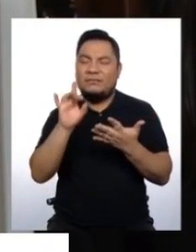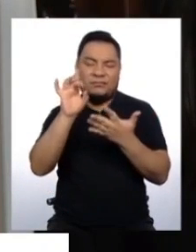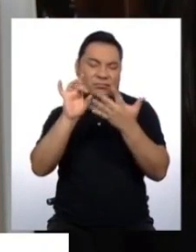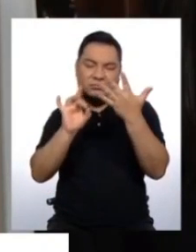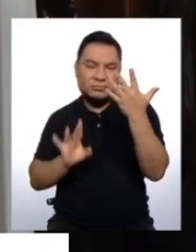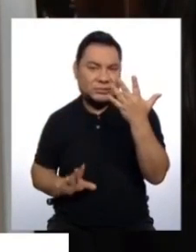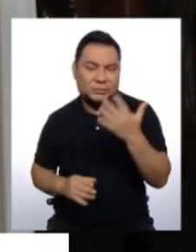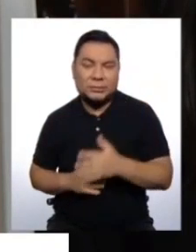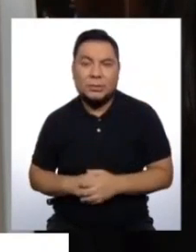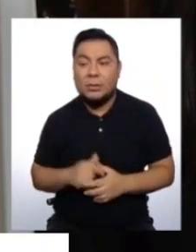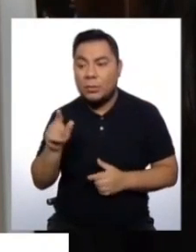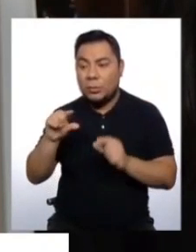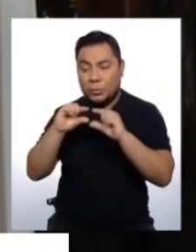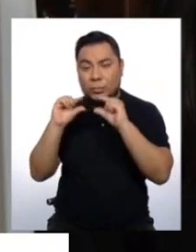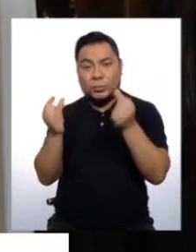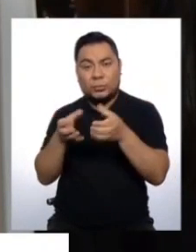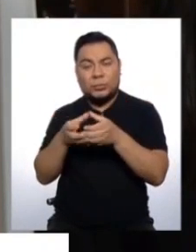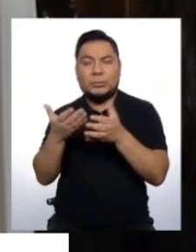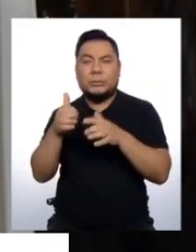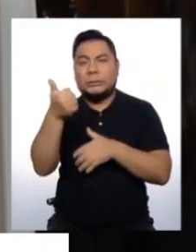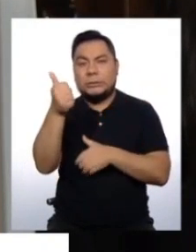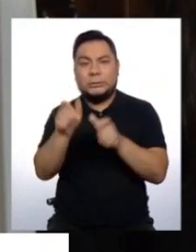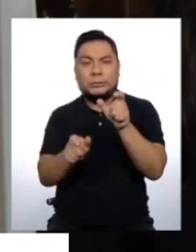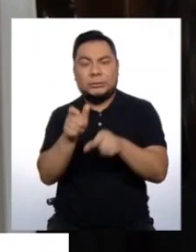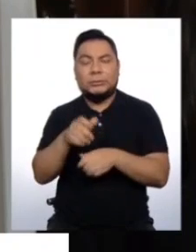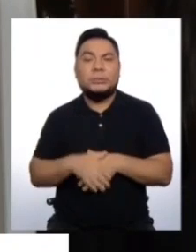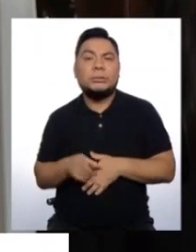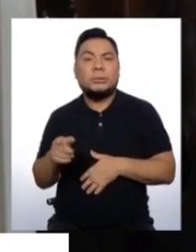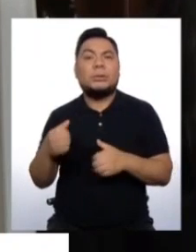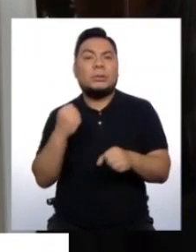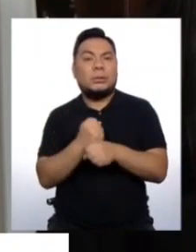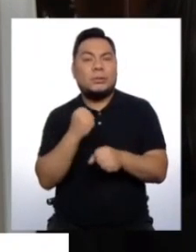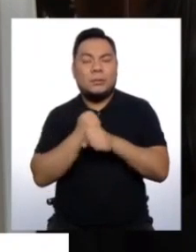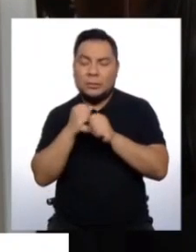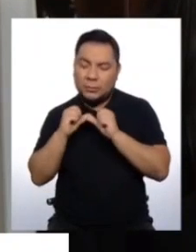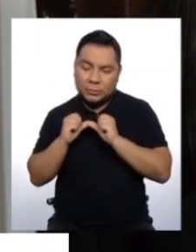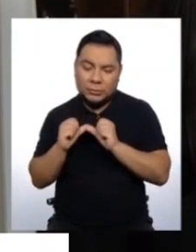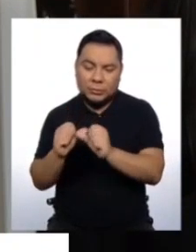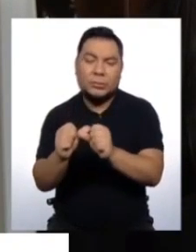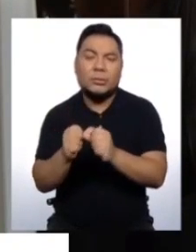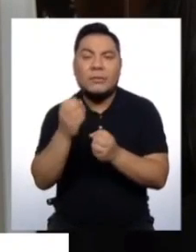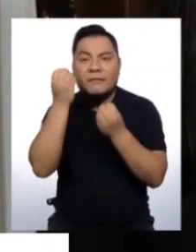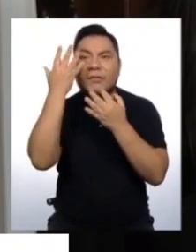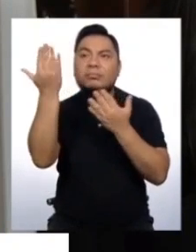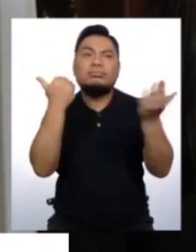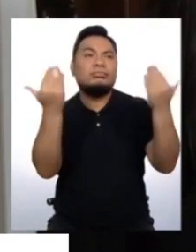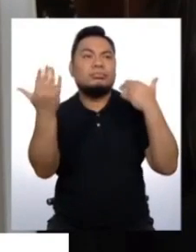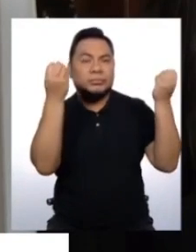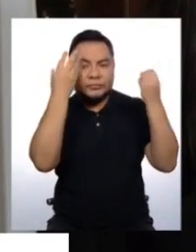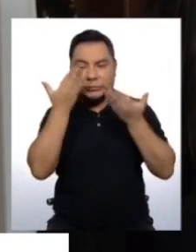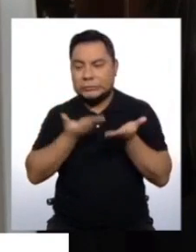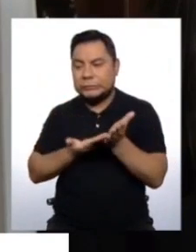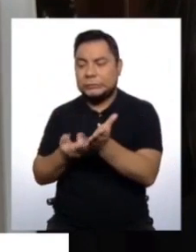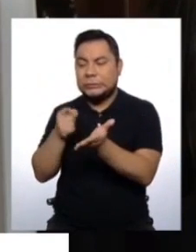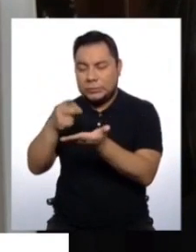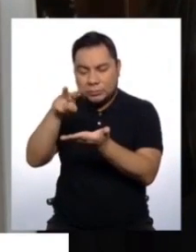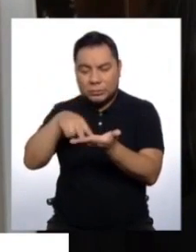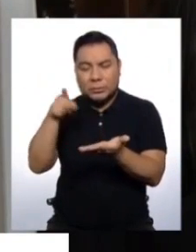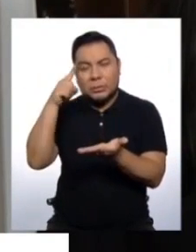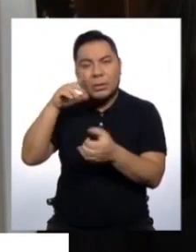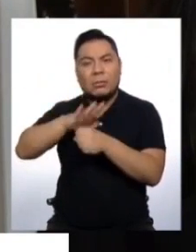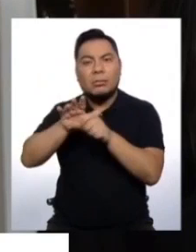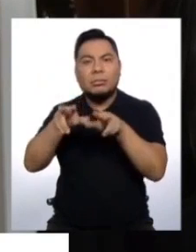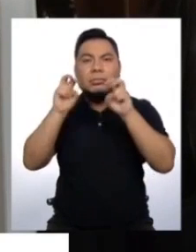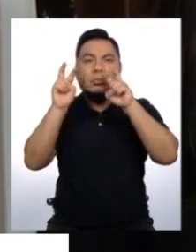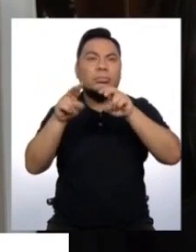otros. Es un grupo de 10 personas que trabajan constantemente con los datos para analizarlos y presentarlos junto con el Centro de